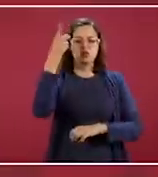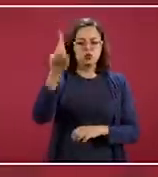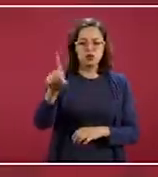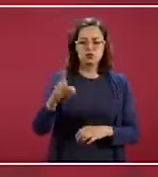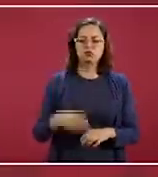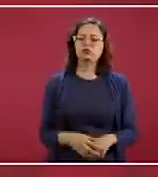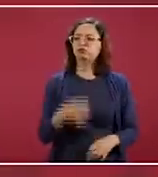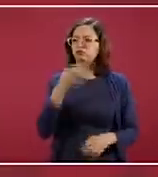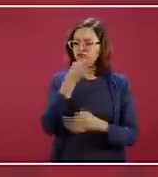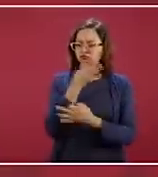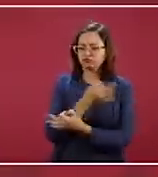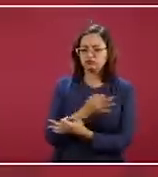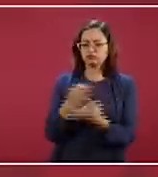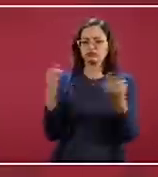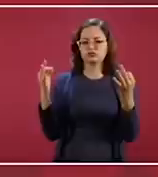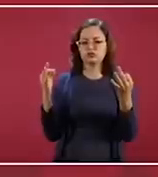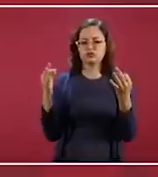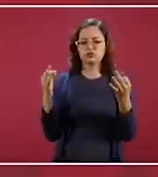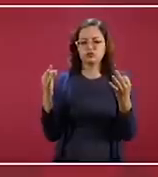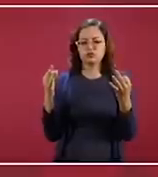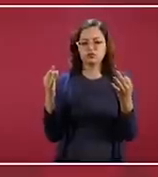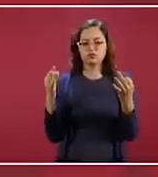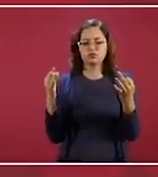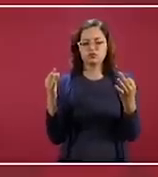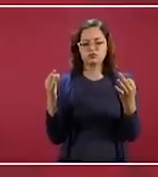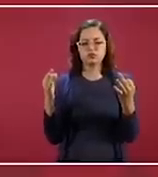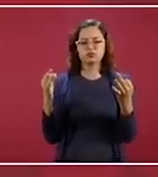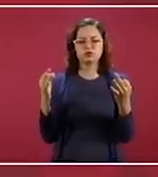haga una manifestación